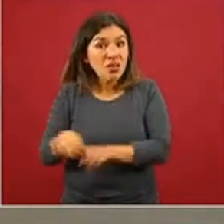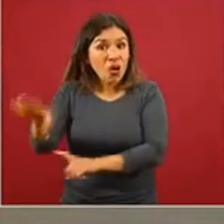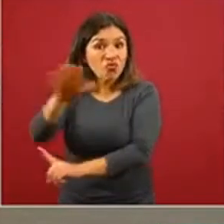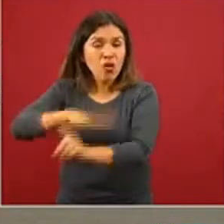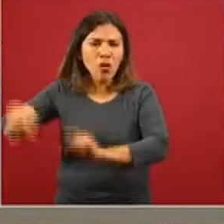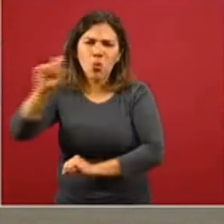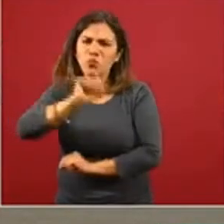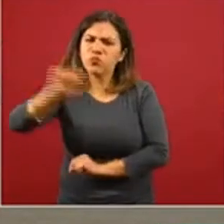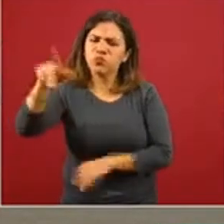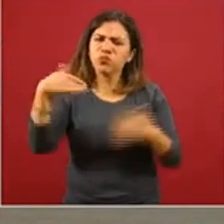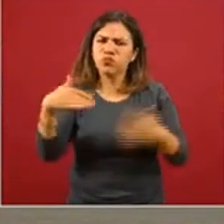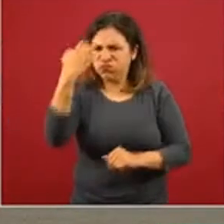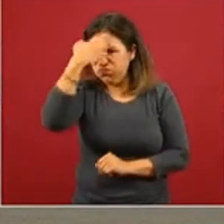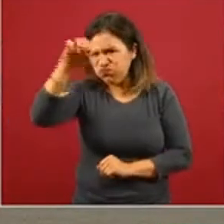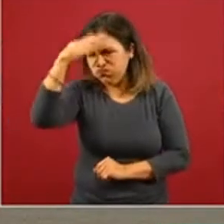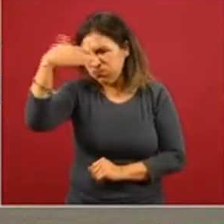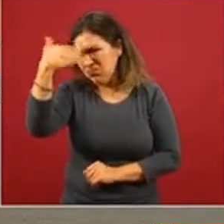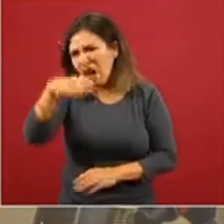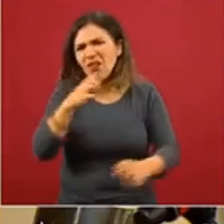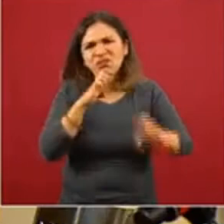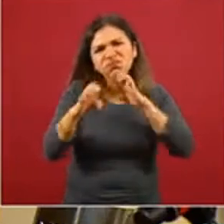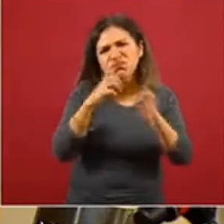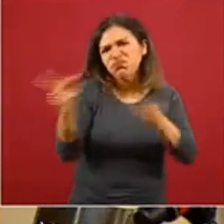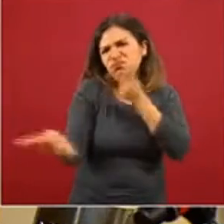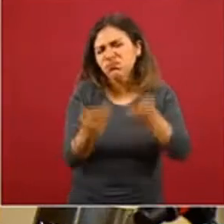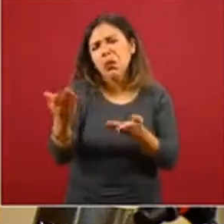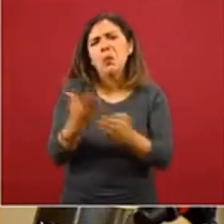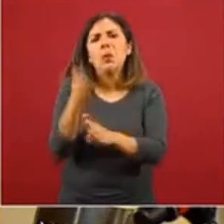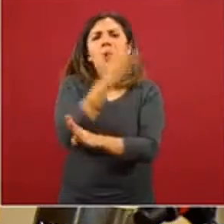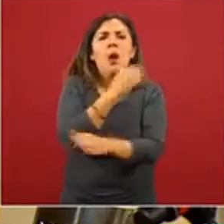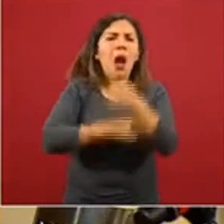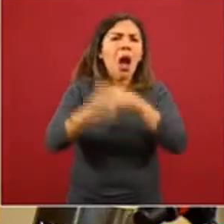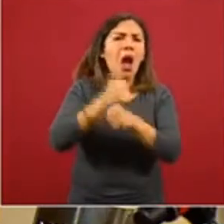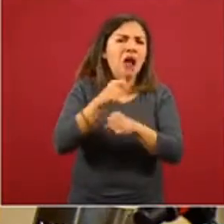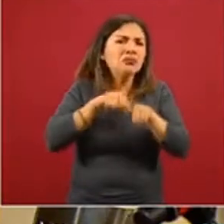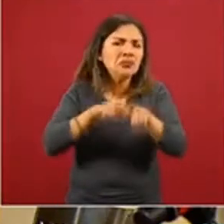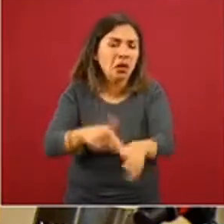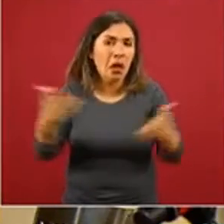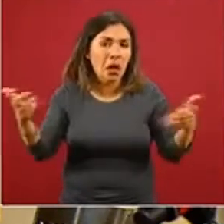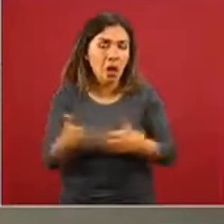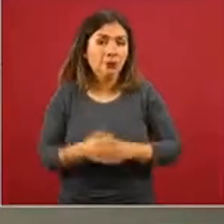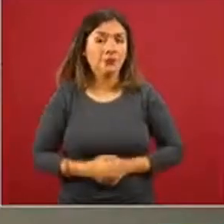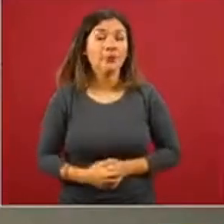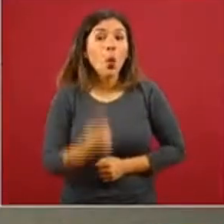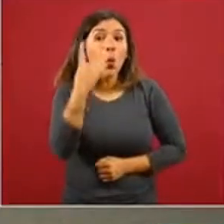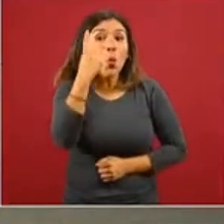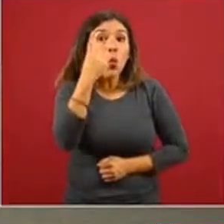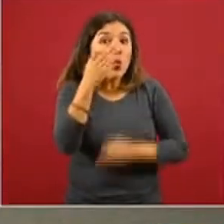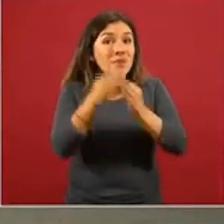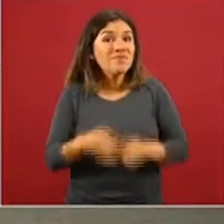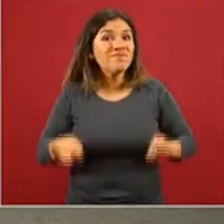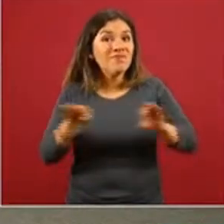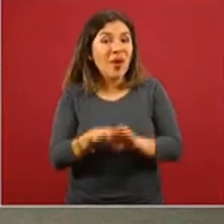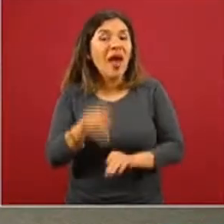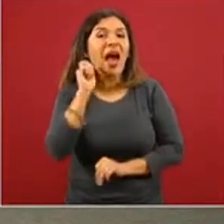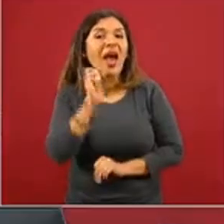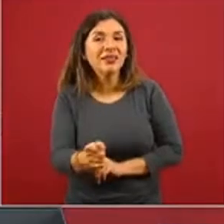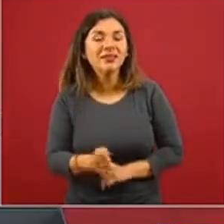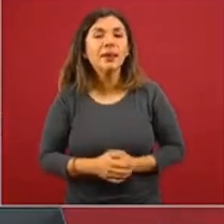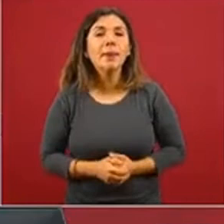son altamente competentes, saben hacer estas encuestas y las han venido haciendo muy bien. Hay un reto metodológico importante que